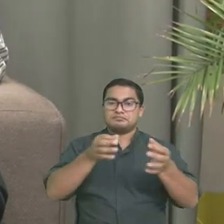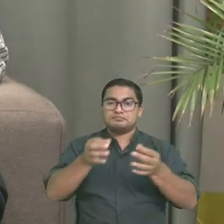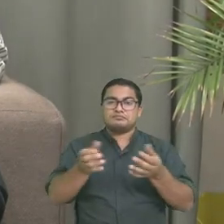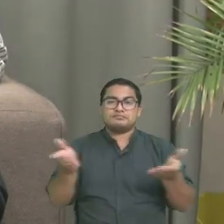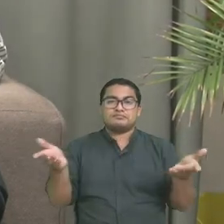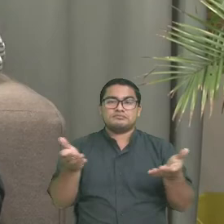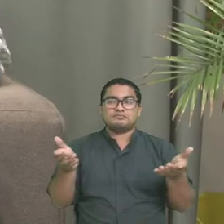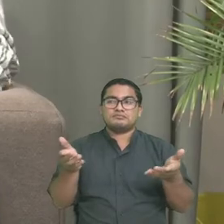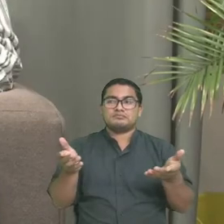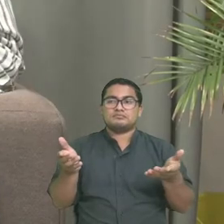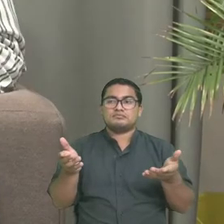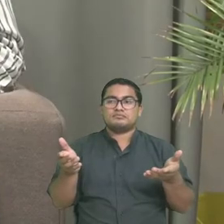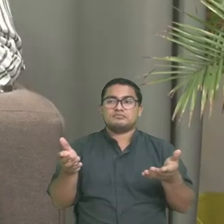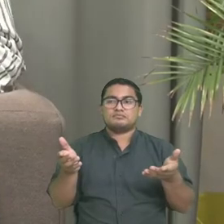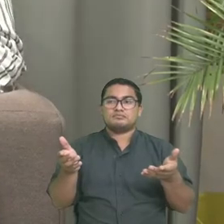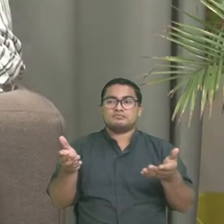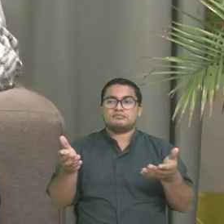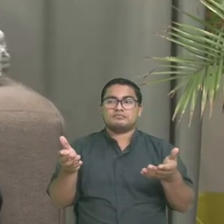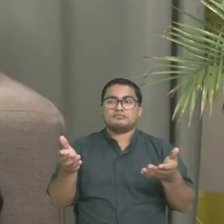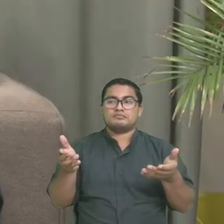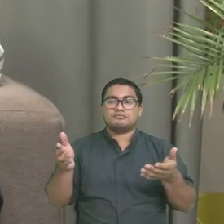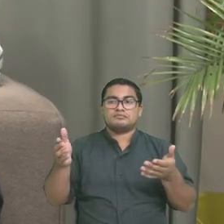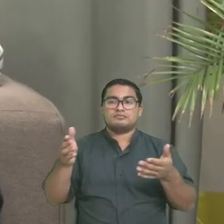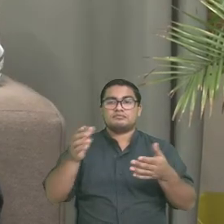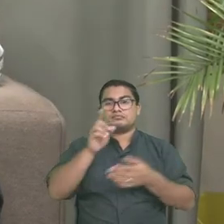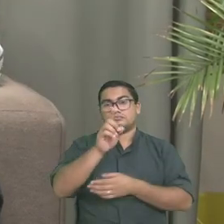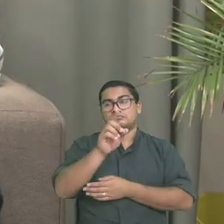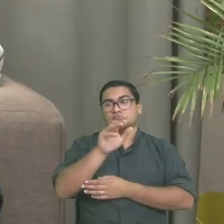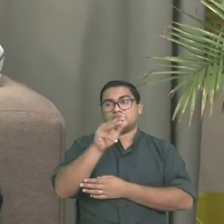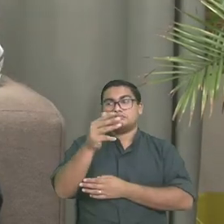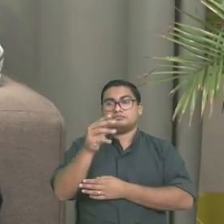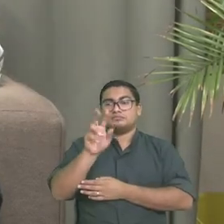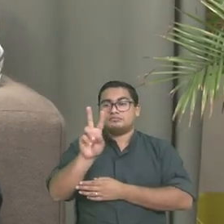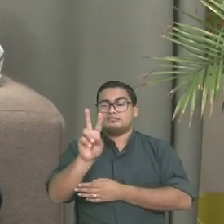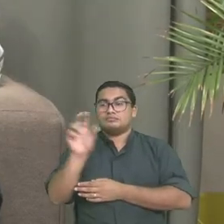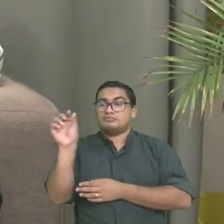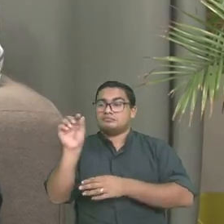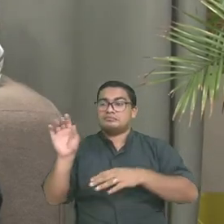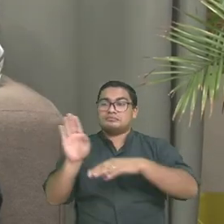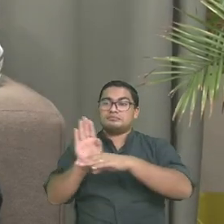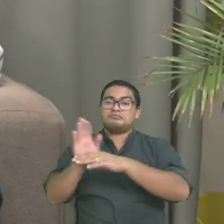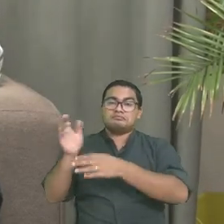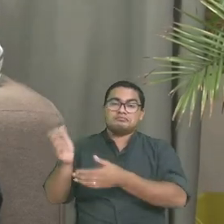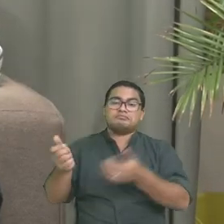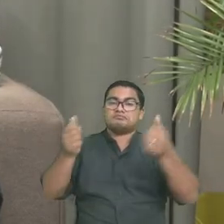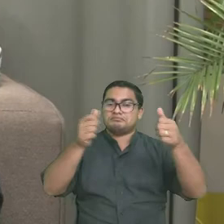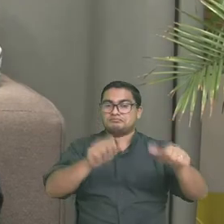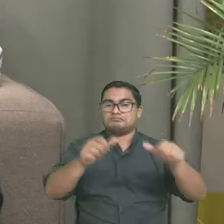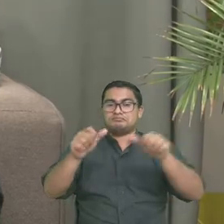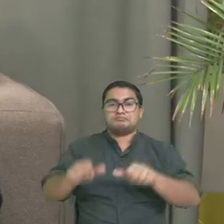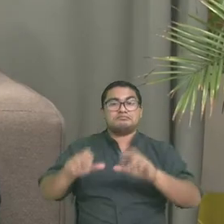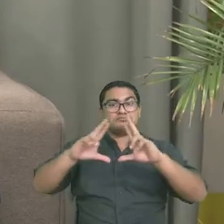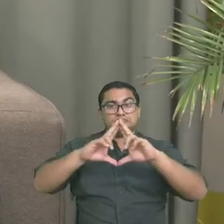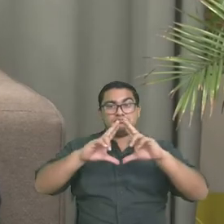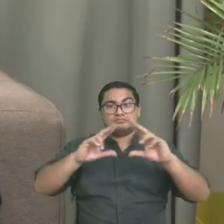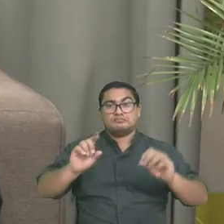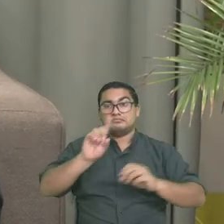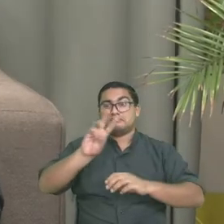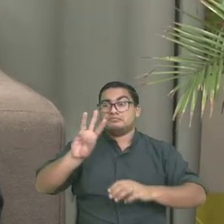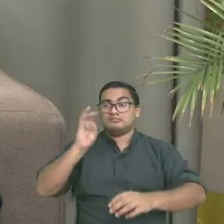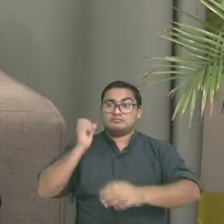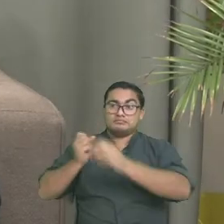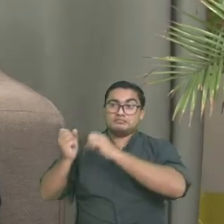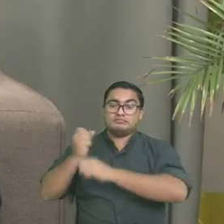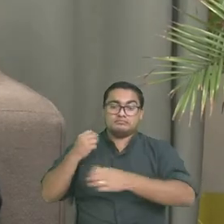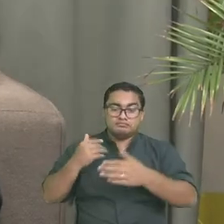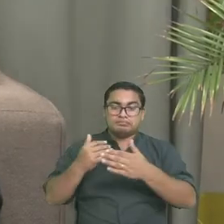que tenemos que hacer, los 192 préstamos que hemos aprobado en los últimos 13 años, las